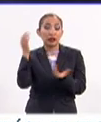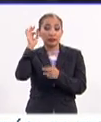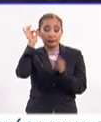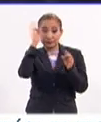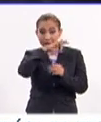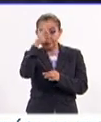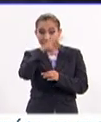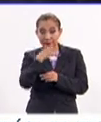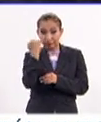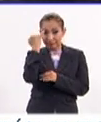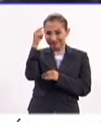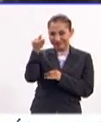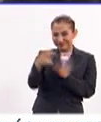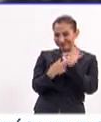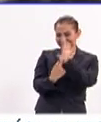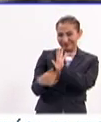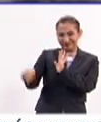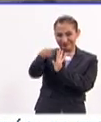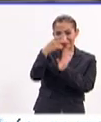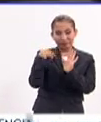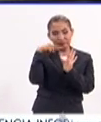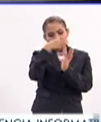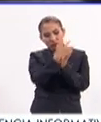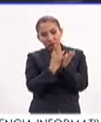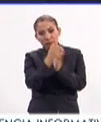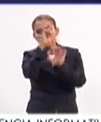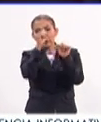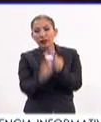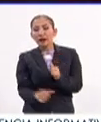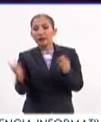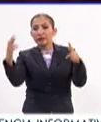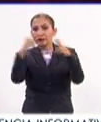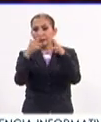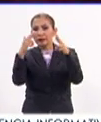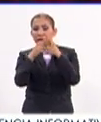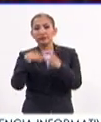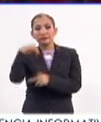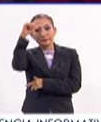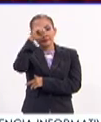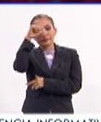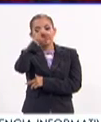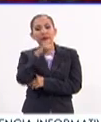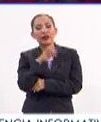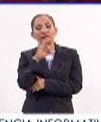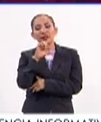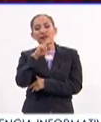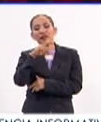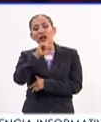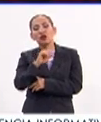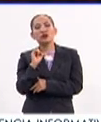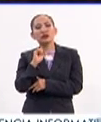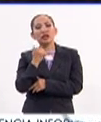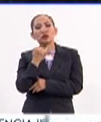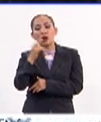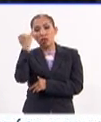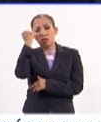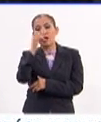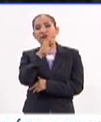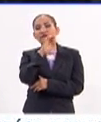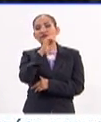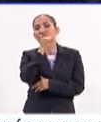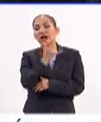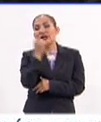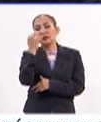Filipinas. La iniciativa de mostrar al público la colección de arte sacro del convento franciscano de Sayula fue iniciativa de Fray